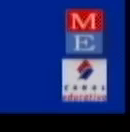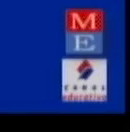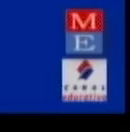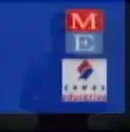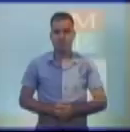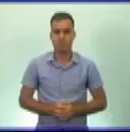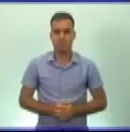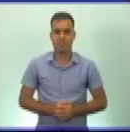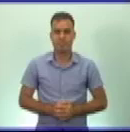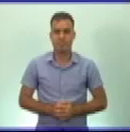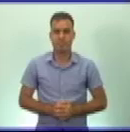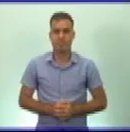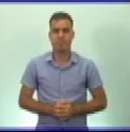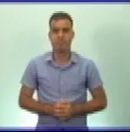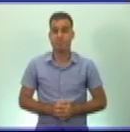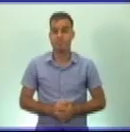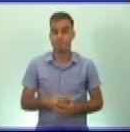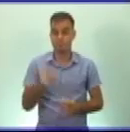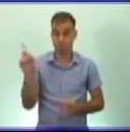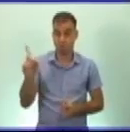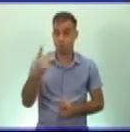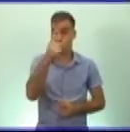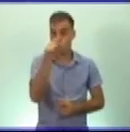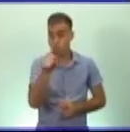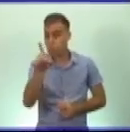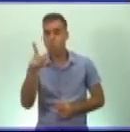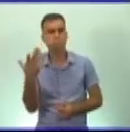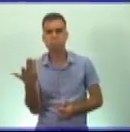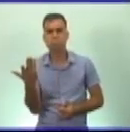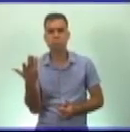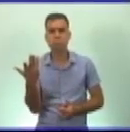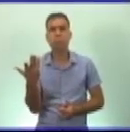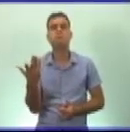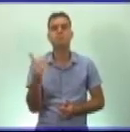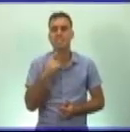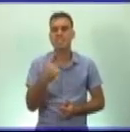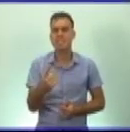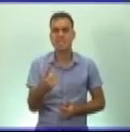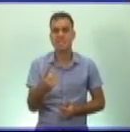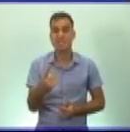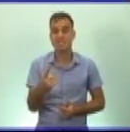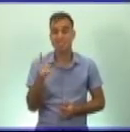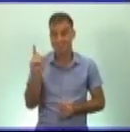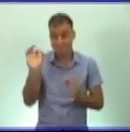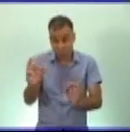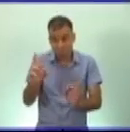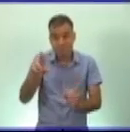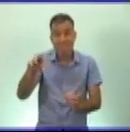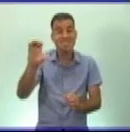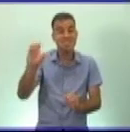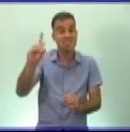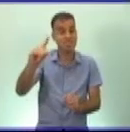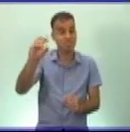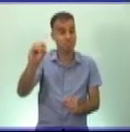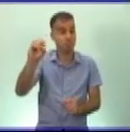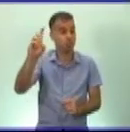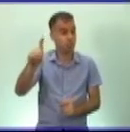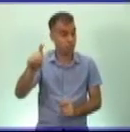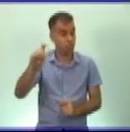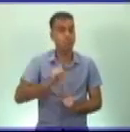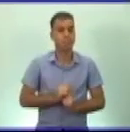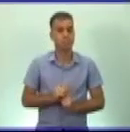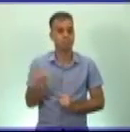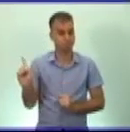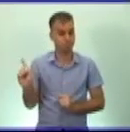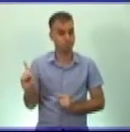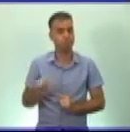en el inciso 1.1 les doy una afirmación. Les estoy diciendo que la reacción es de redox, es decir, es una reacción de oxidación-reducción.